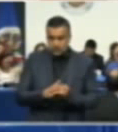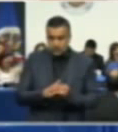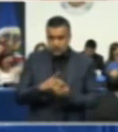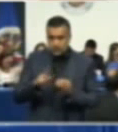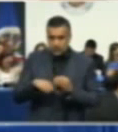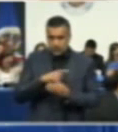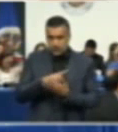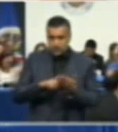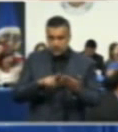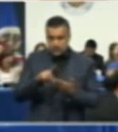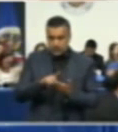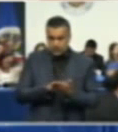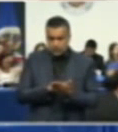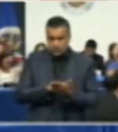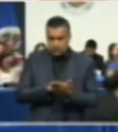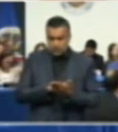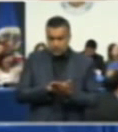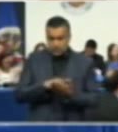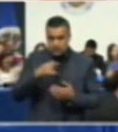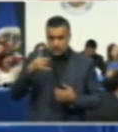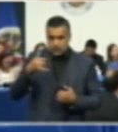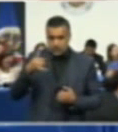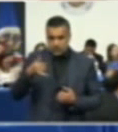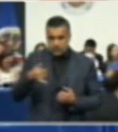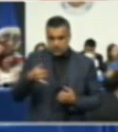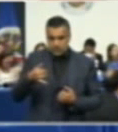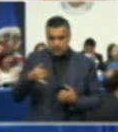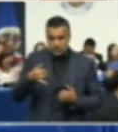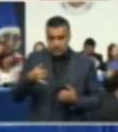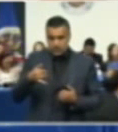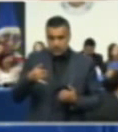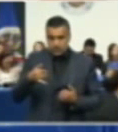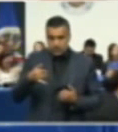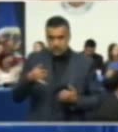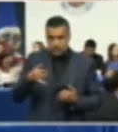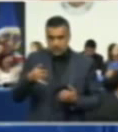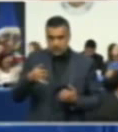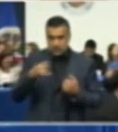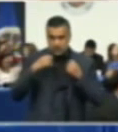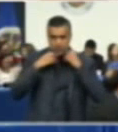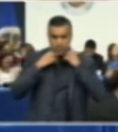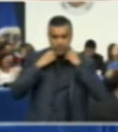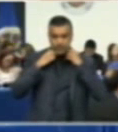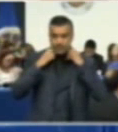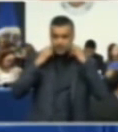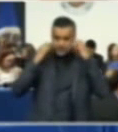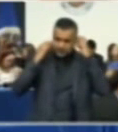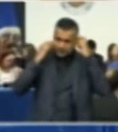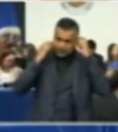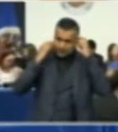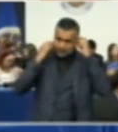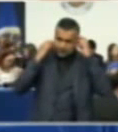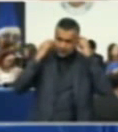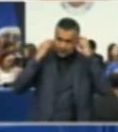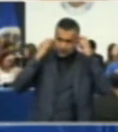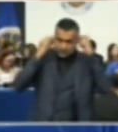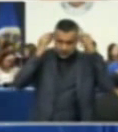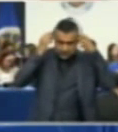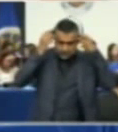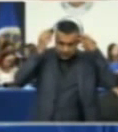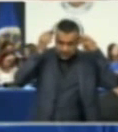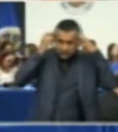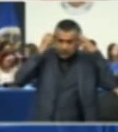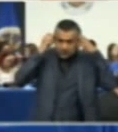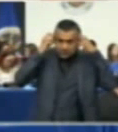Legislativa 27.484. Y el 13 de diciembre del 2006 en